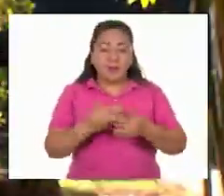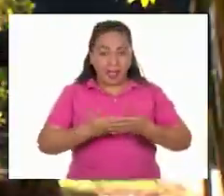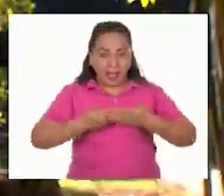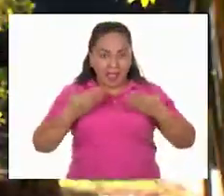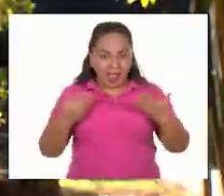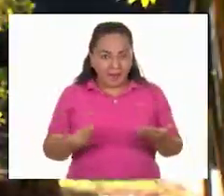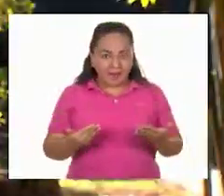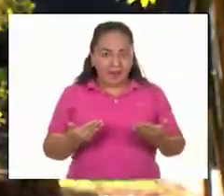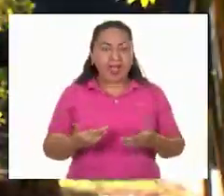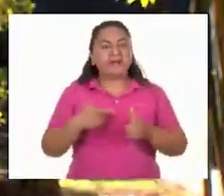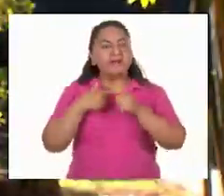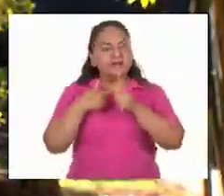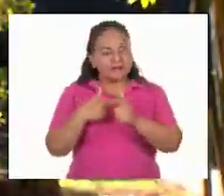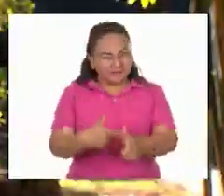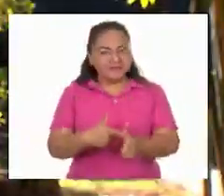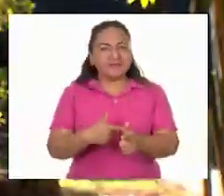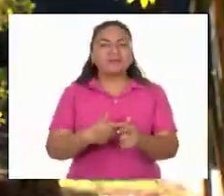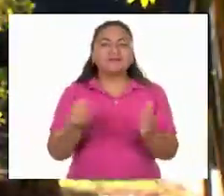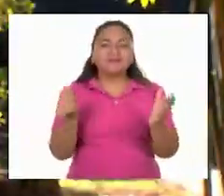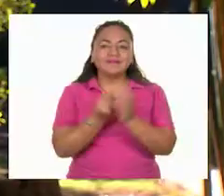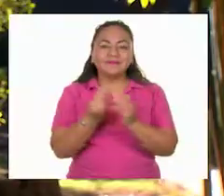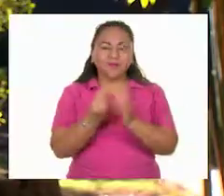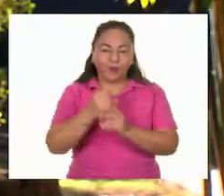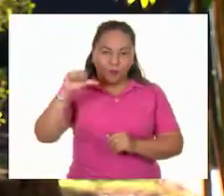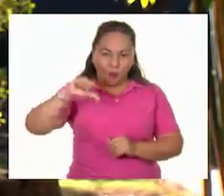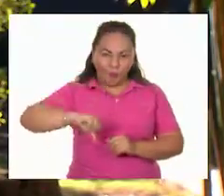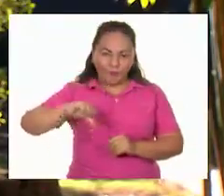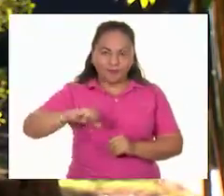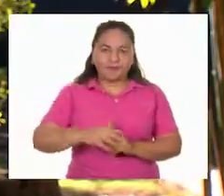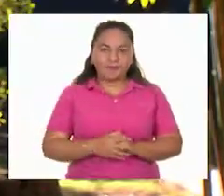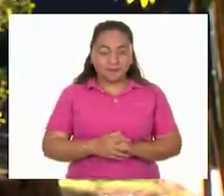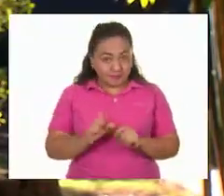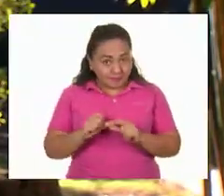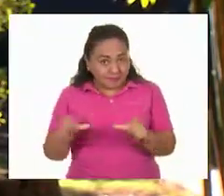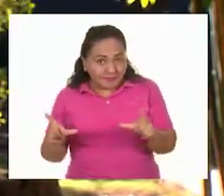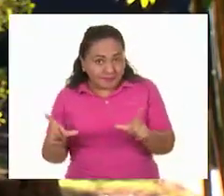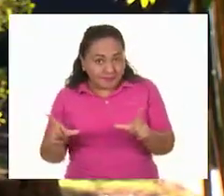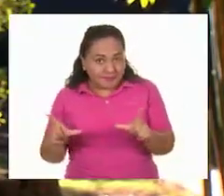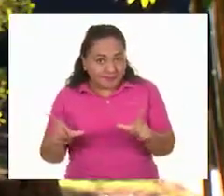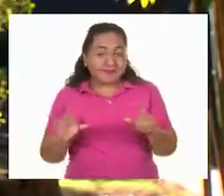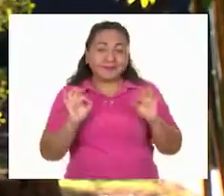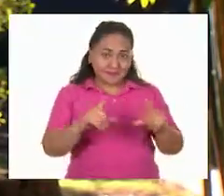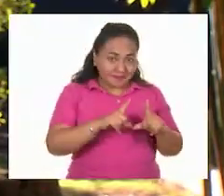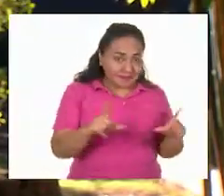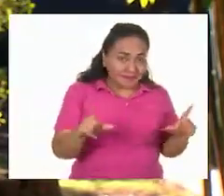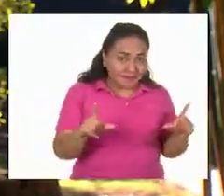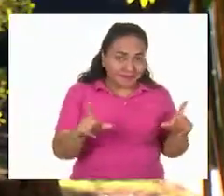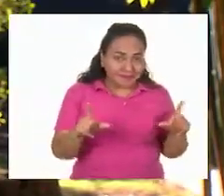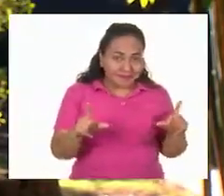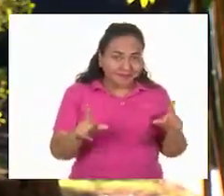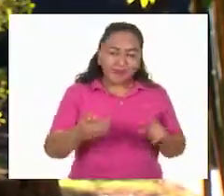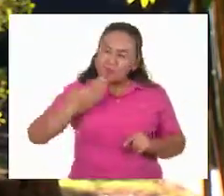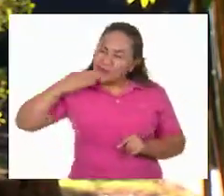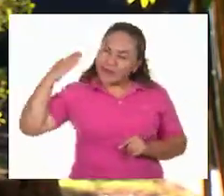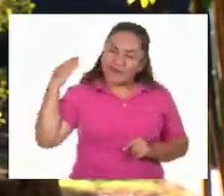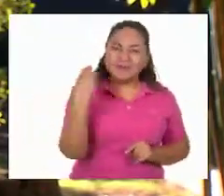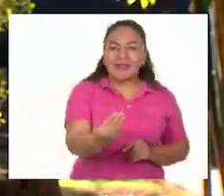es momento de seguir con el programa de hoy. ¿Listas? ¿Listos?